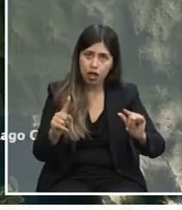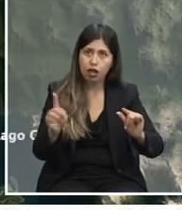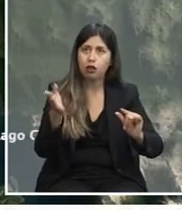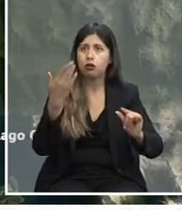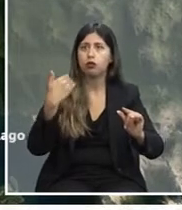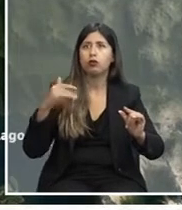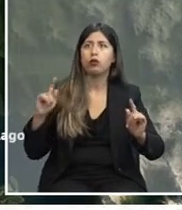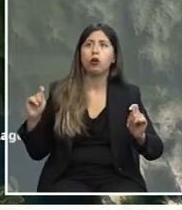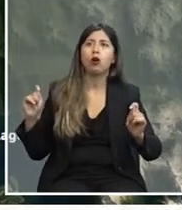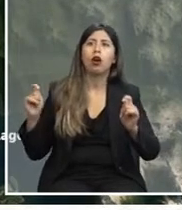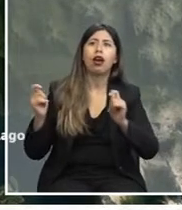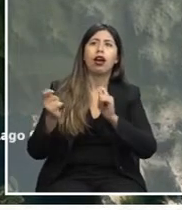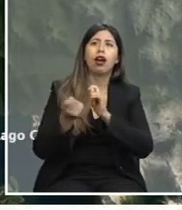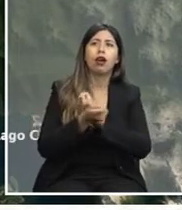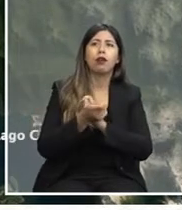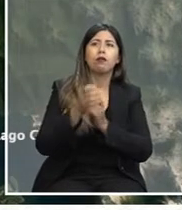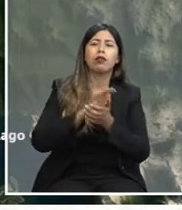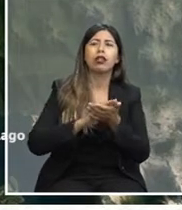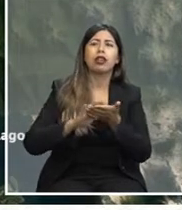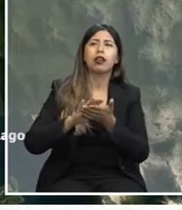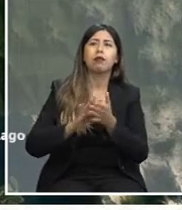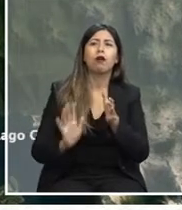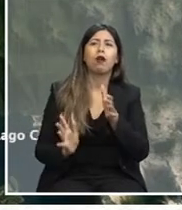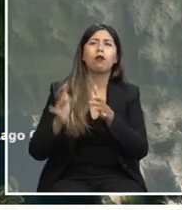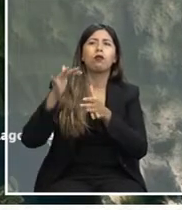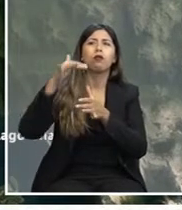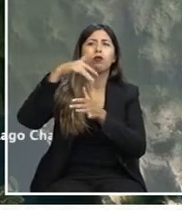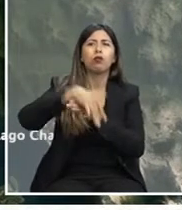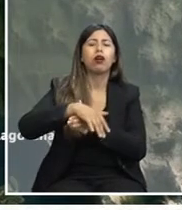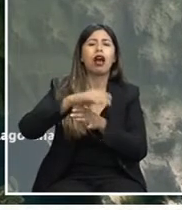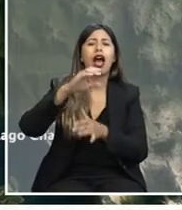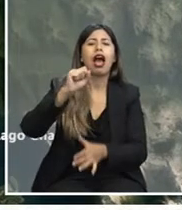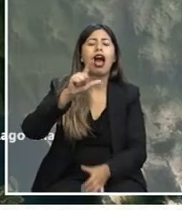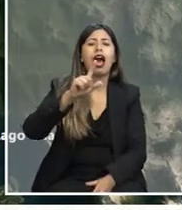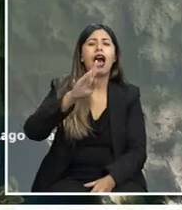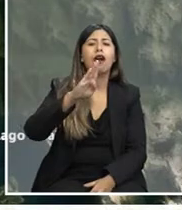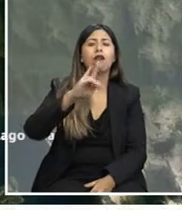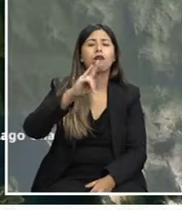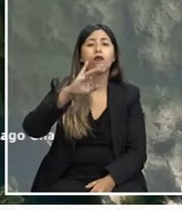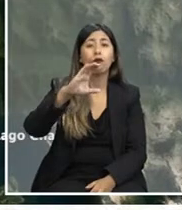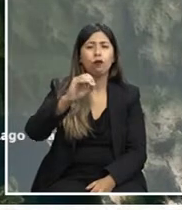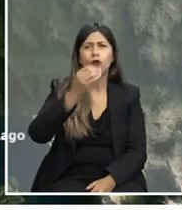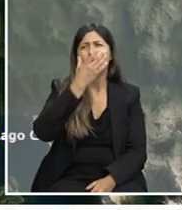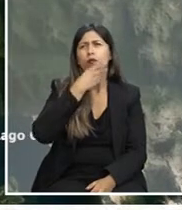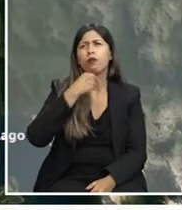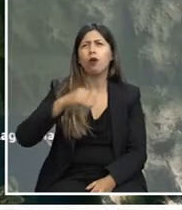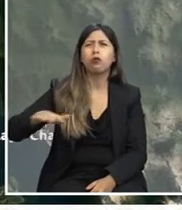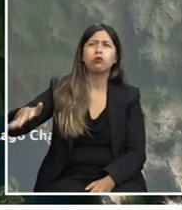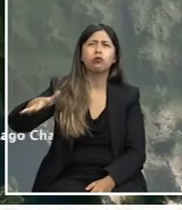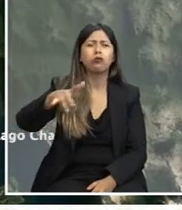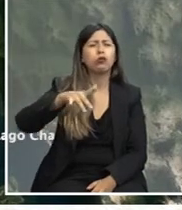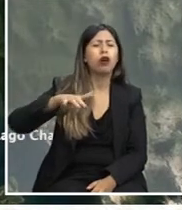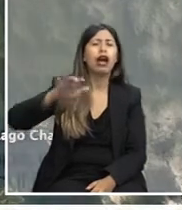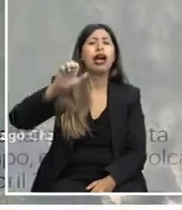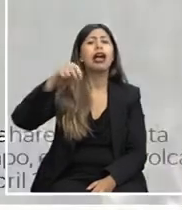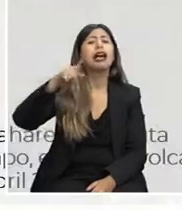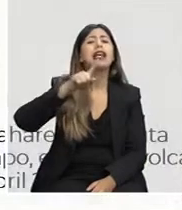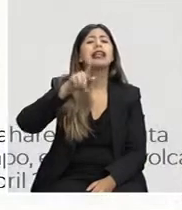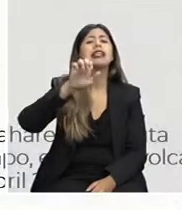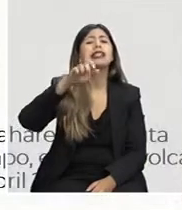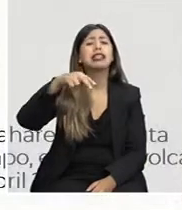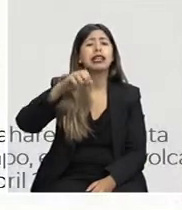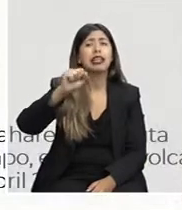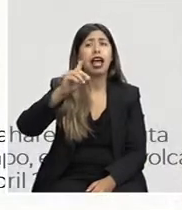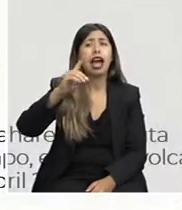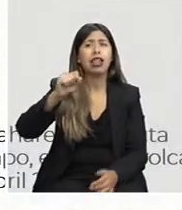movemos al alrededor del volcán Calbuco, por ejemplo, Ensenada o el lago Chapo, sitios hermosos, ¿cierto? Son altamente vulnerables.